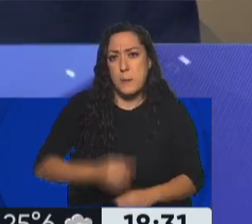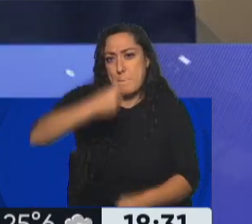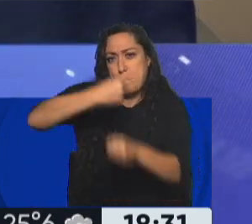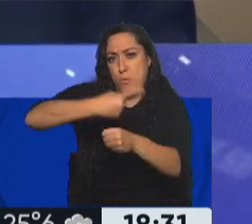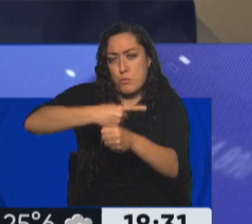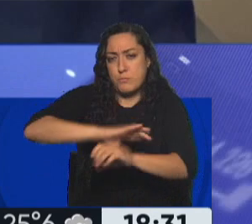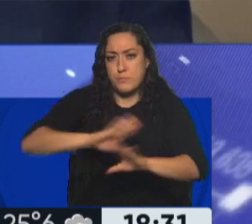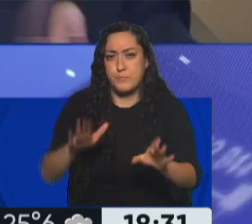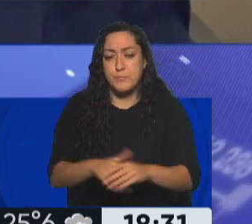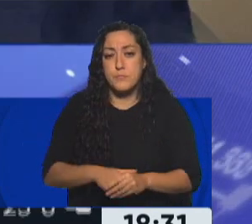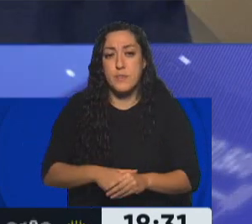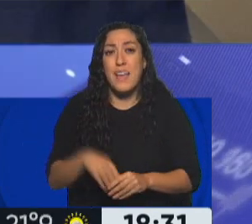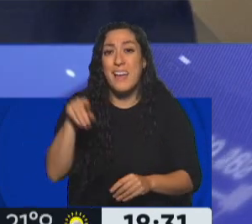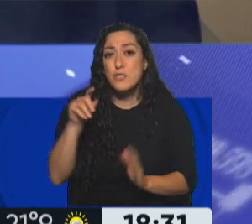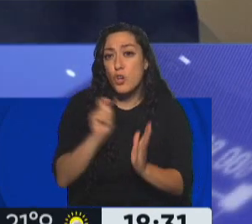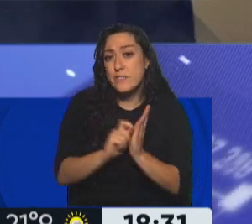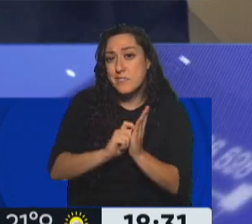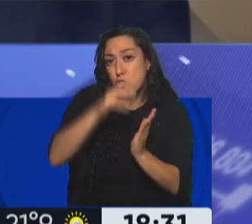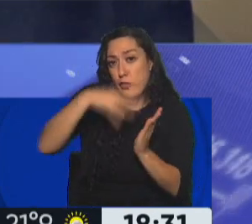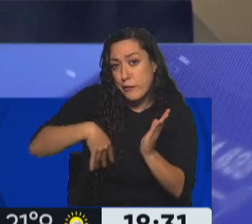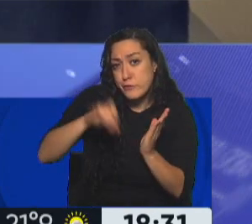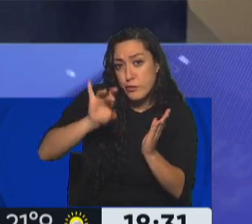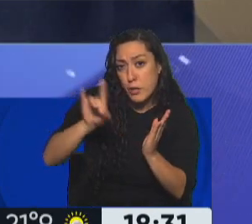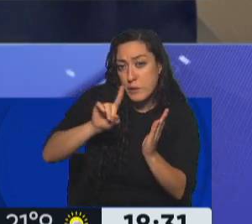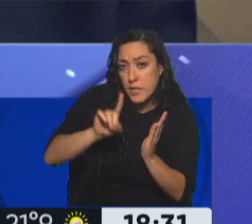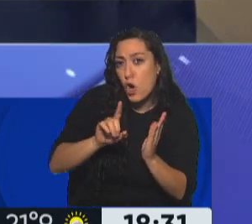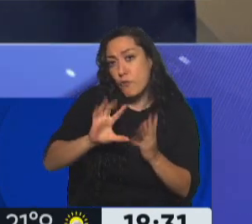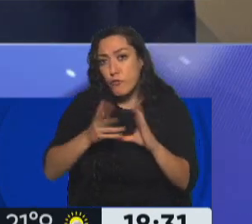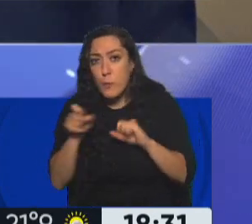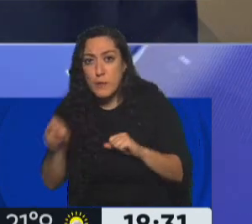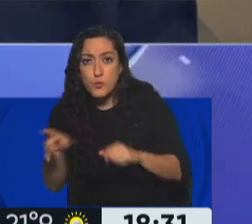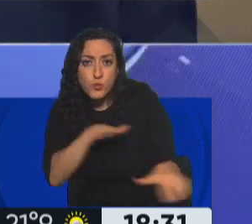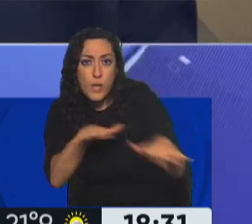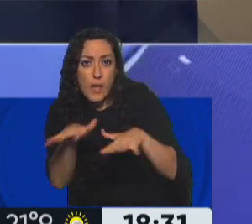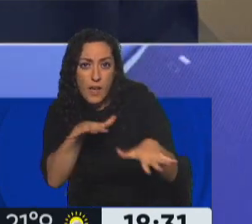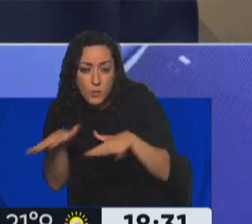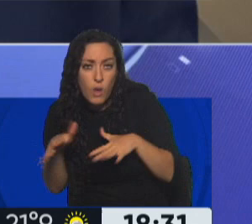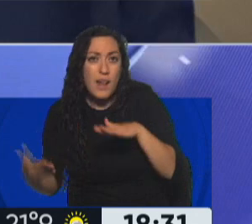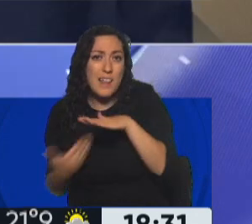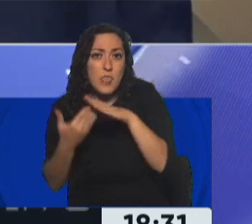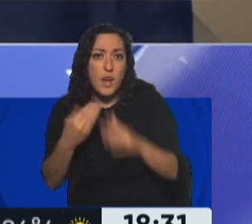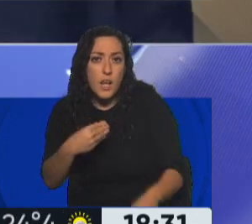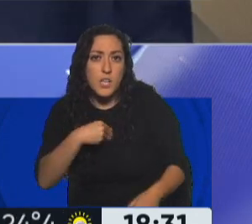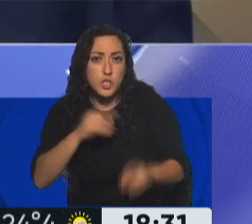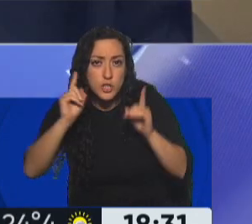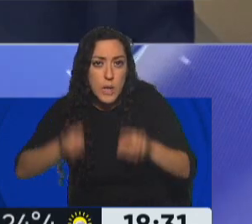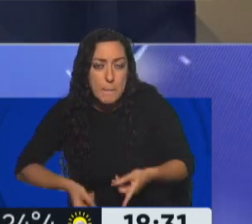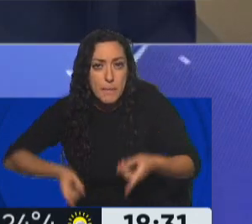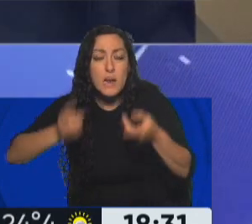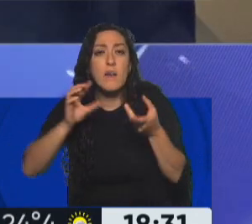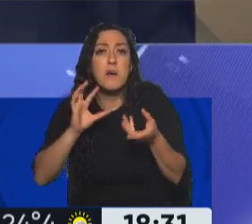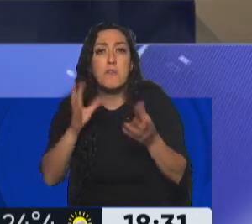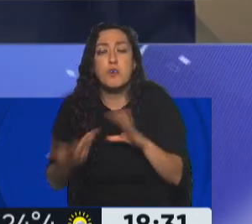Que no fue solamente un escrito, sino que lo vemos en su predicación, ¿no? Como él, como líder religioso y también como